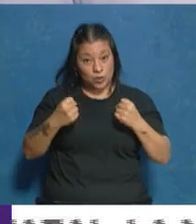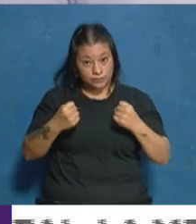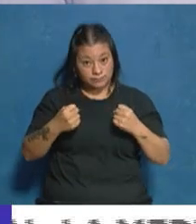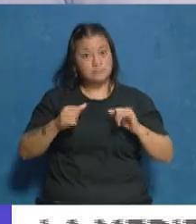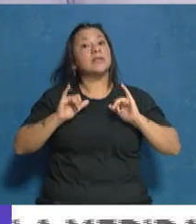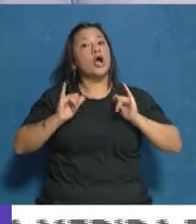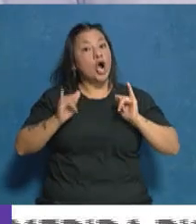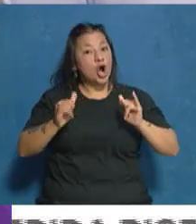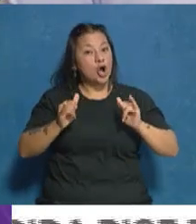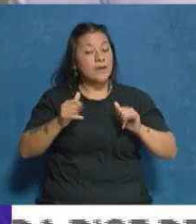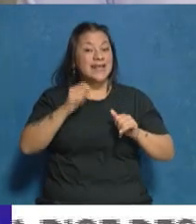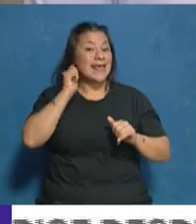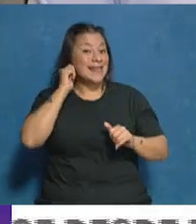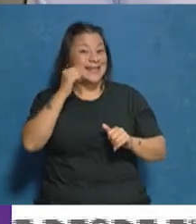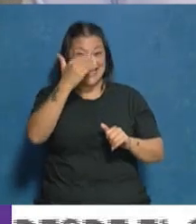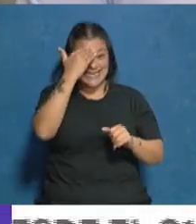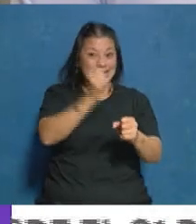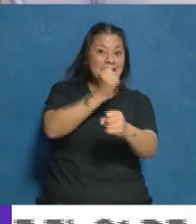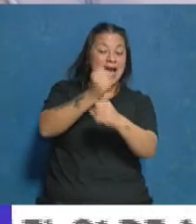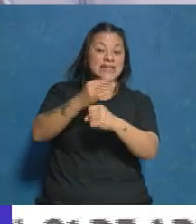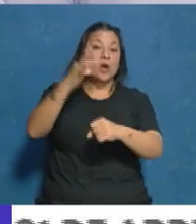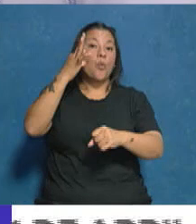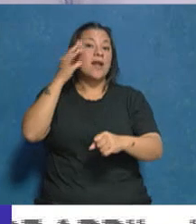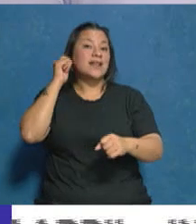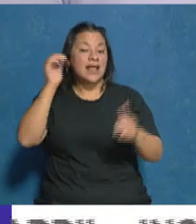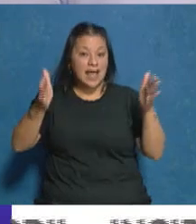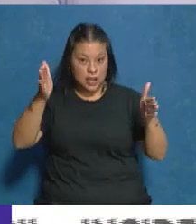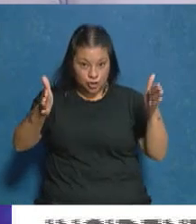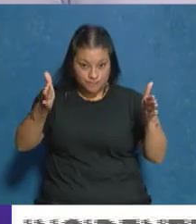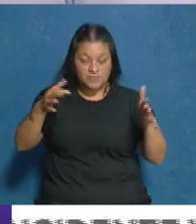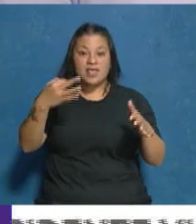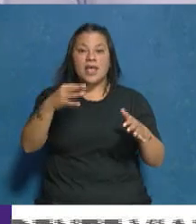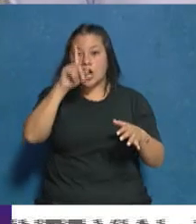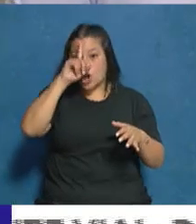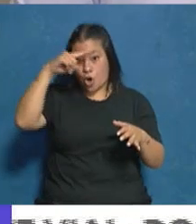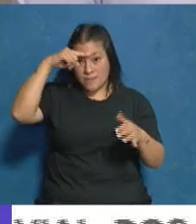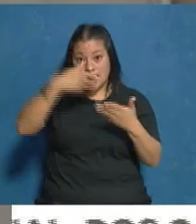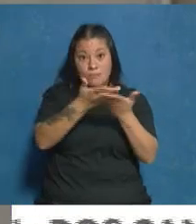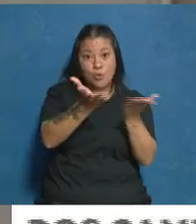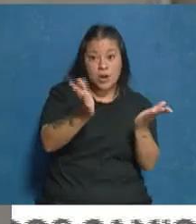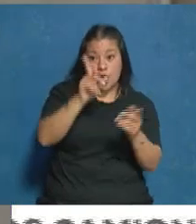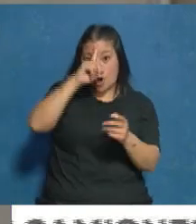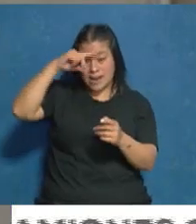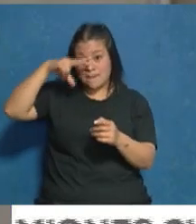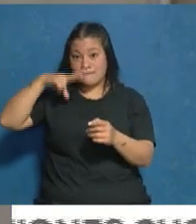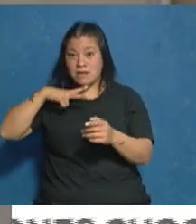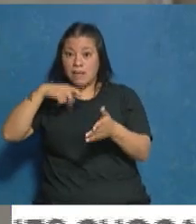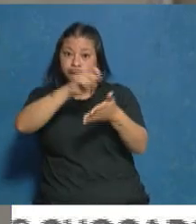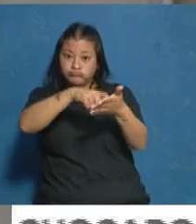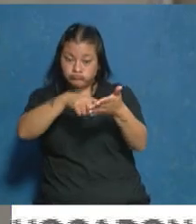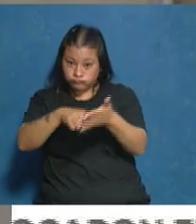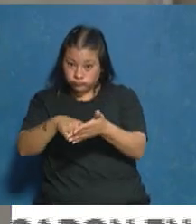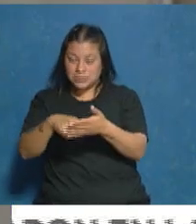joven, de 15 a 40 años de edad, debe anotarse en hospitales públicos y privados, en el Centro Regional de